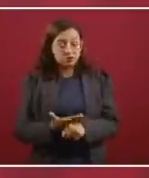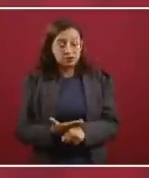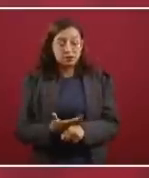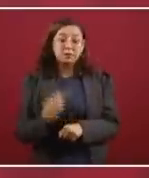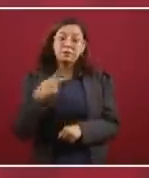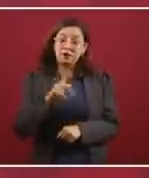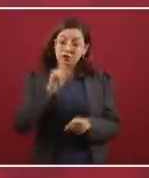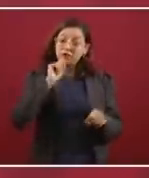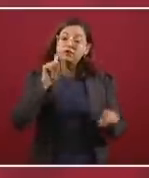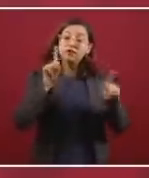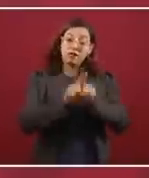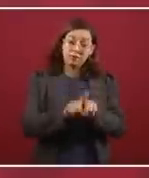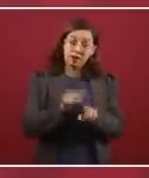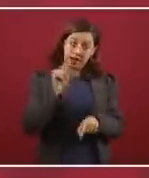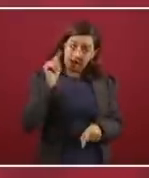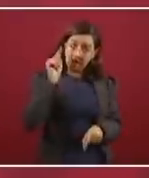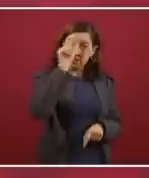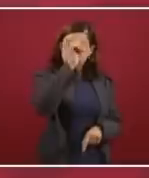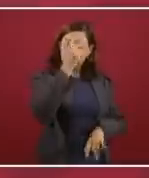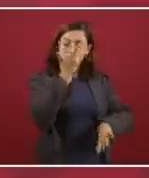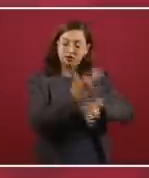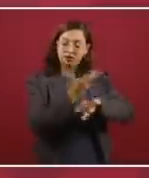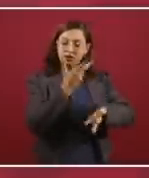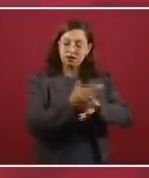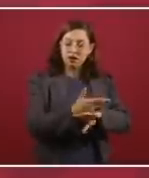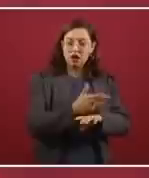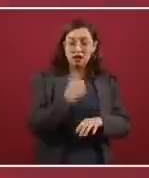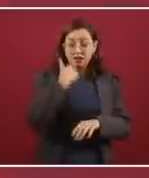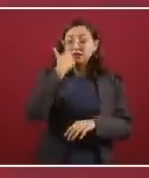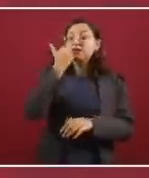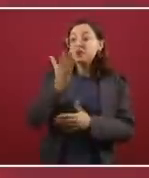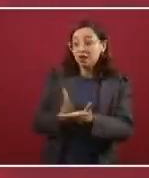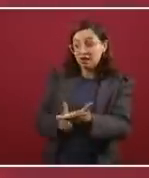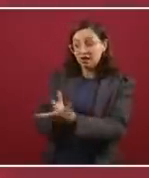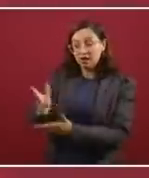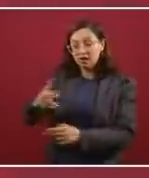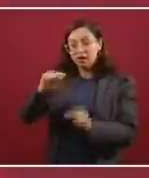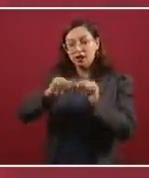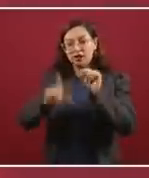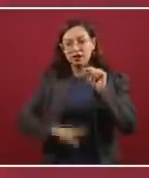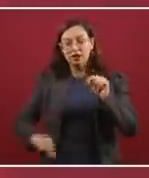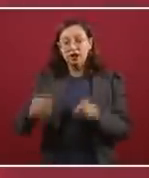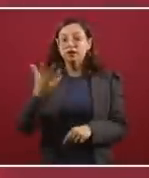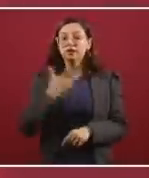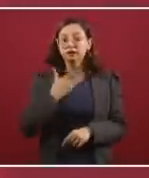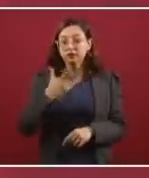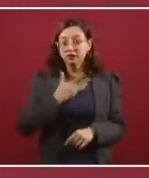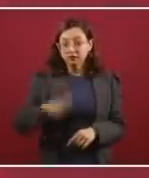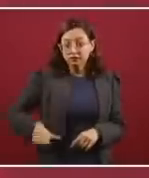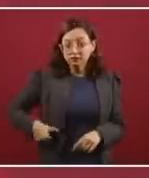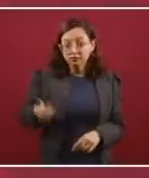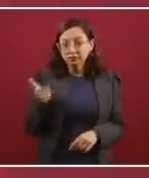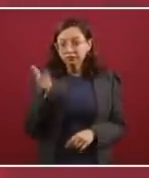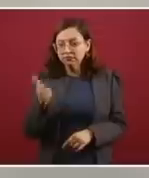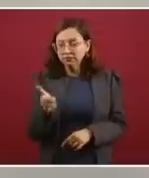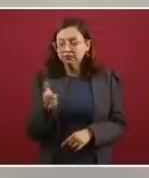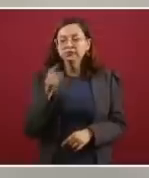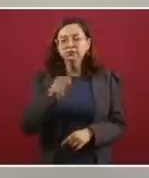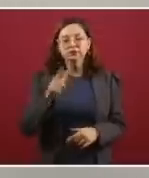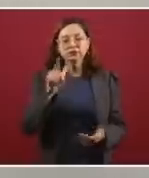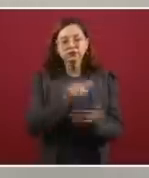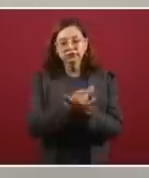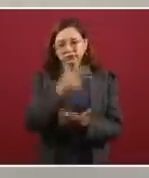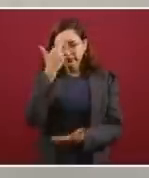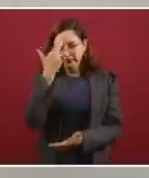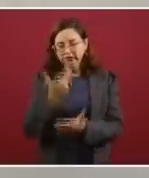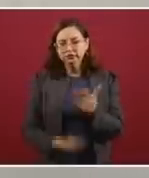sepa muy bien que si trae un arma, porta un arma, está cometiendo un delito. Entonces, eso es lo que queremos avanzar, esa es una cosa.